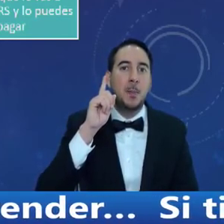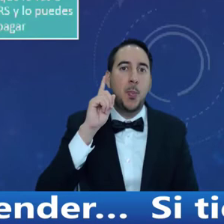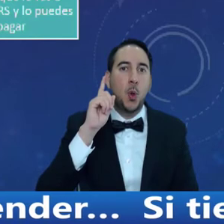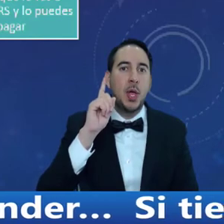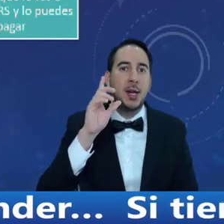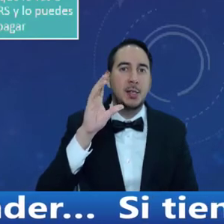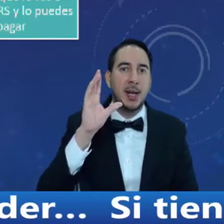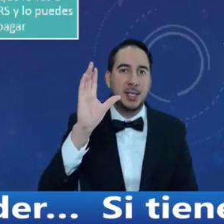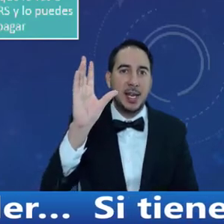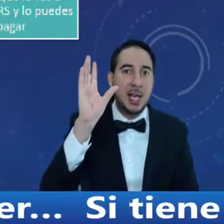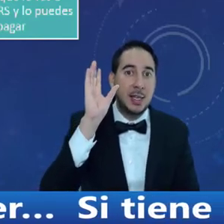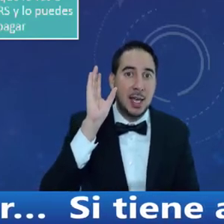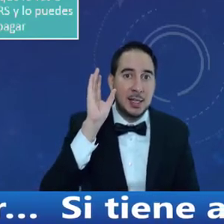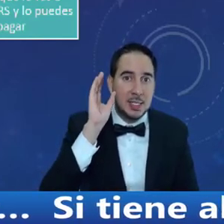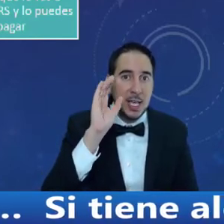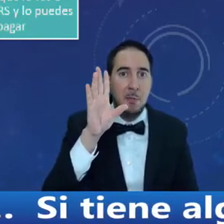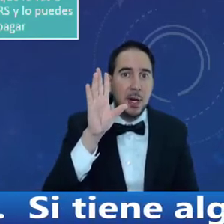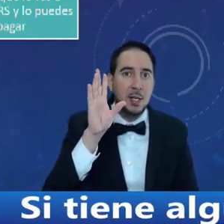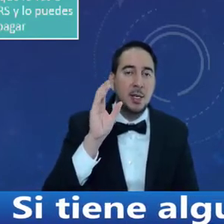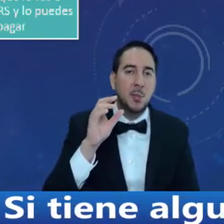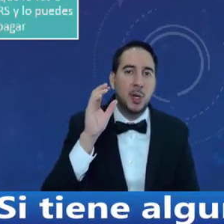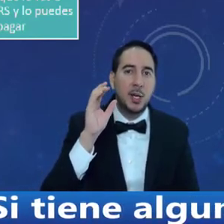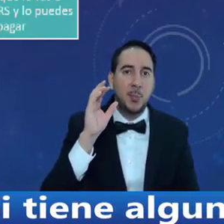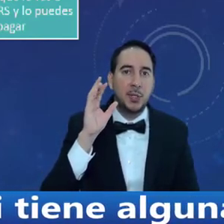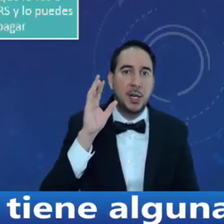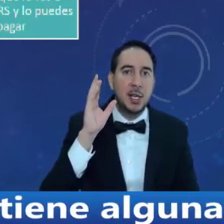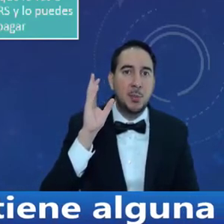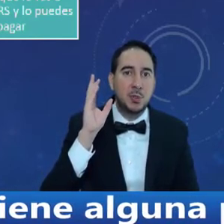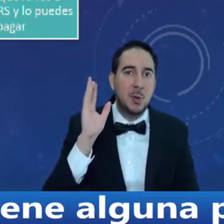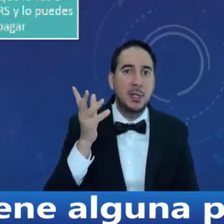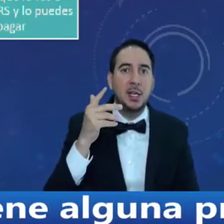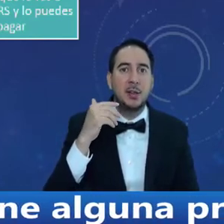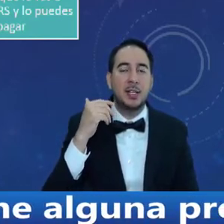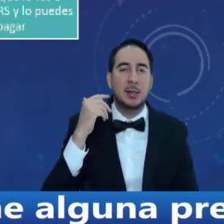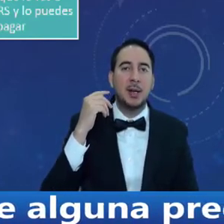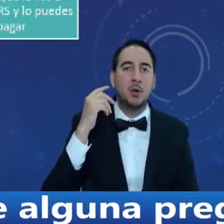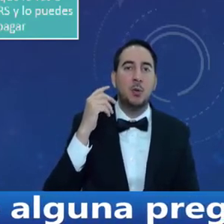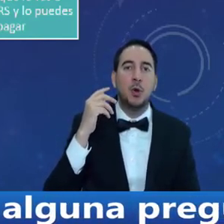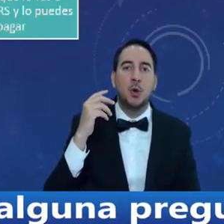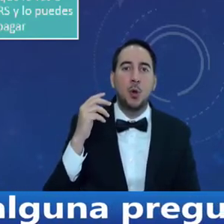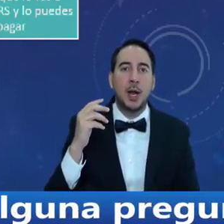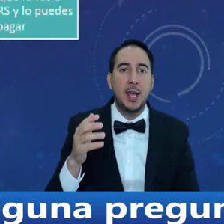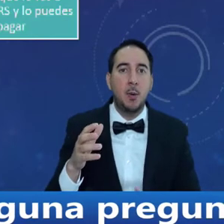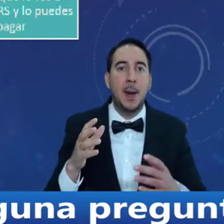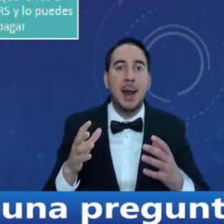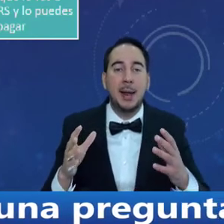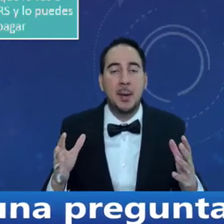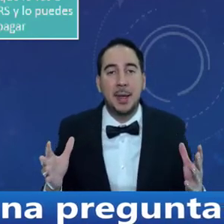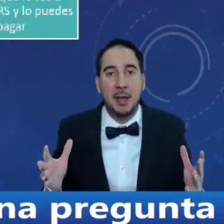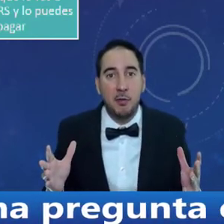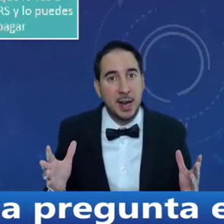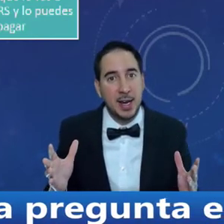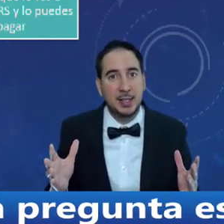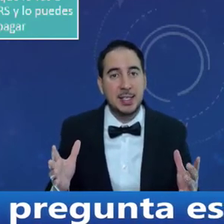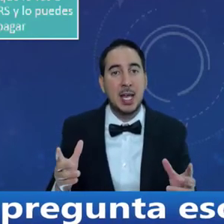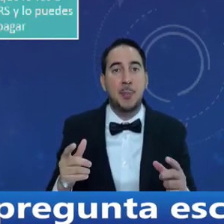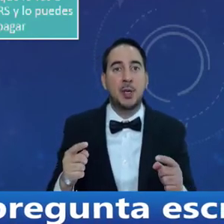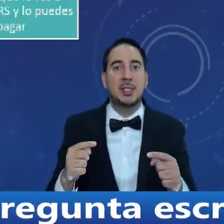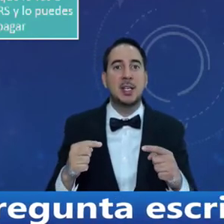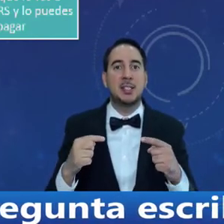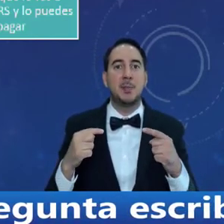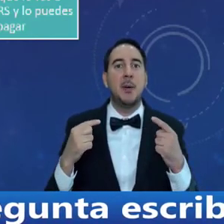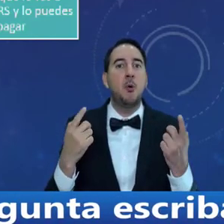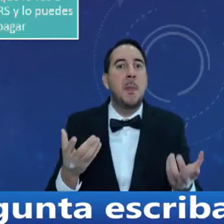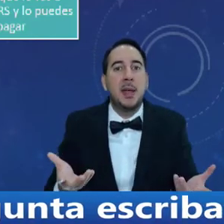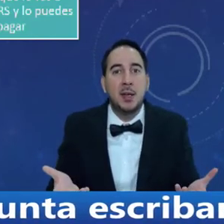poder reservar. Ahora, si quería en diciembre, pues tenía que posiblemente reservar con enero para que fueran garantizadas.